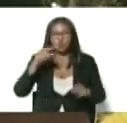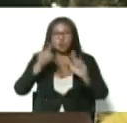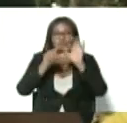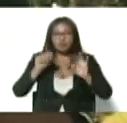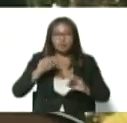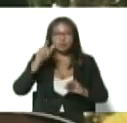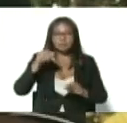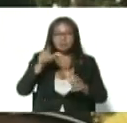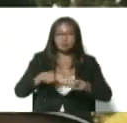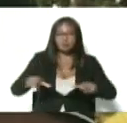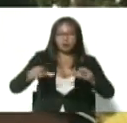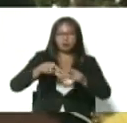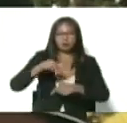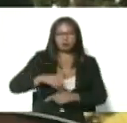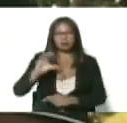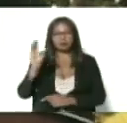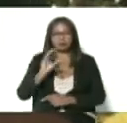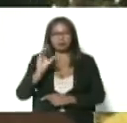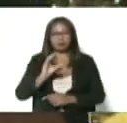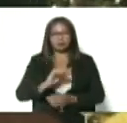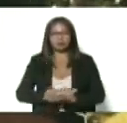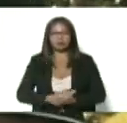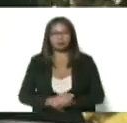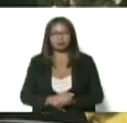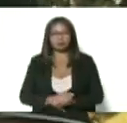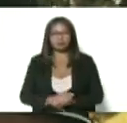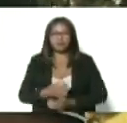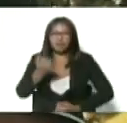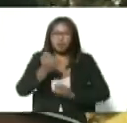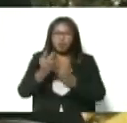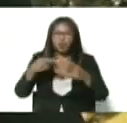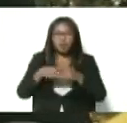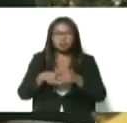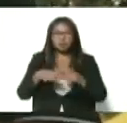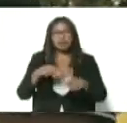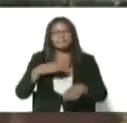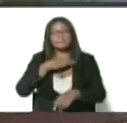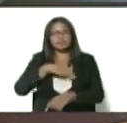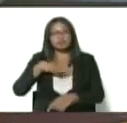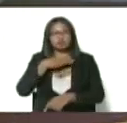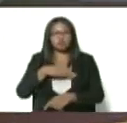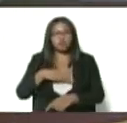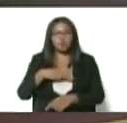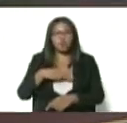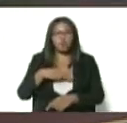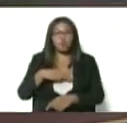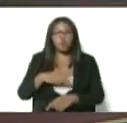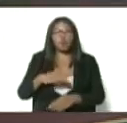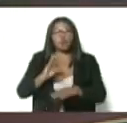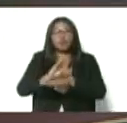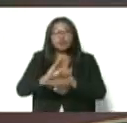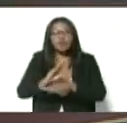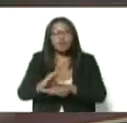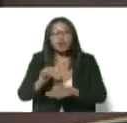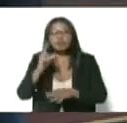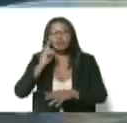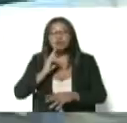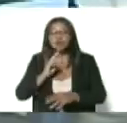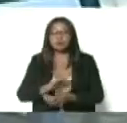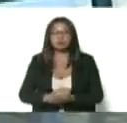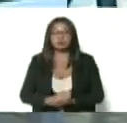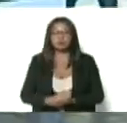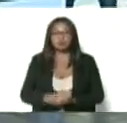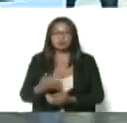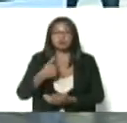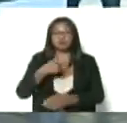ciudad de caracas el apoyo de la misión negra hipólita la fundación sobre vargas nos hemos unido y estamos cumpliendo sus